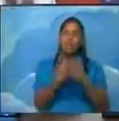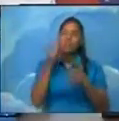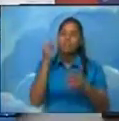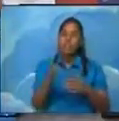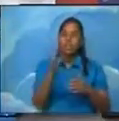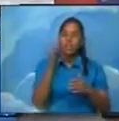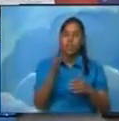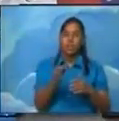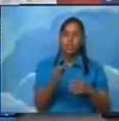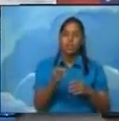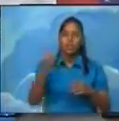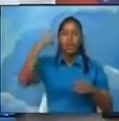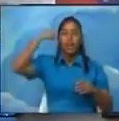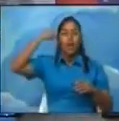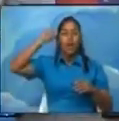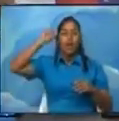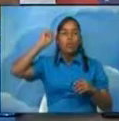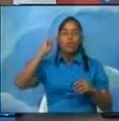Y hasta siempre.